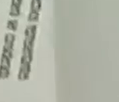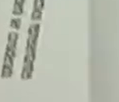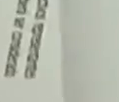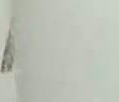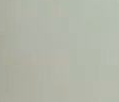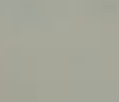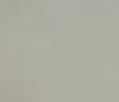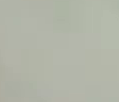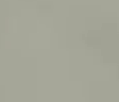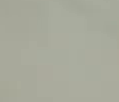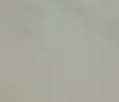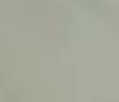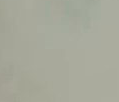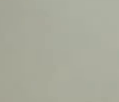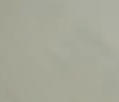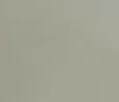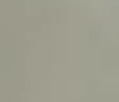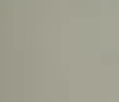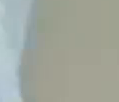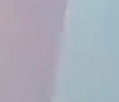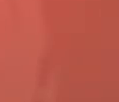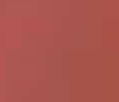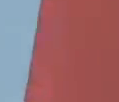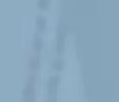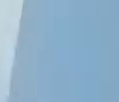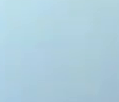con plena soberanía.